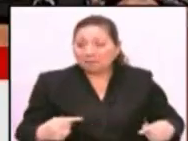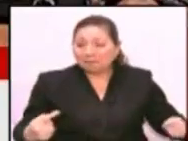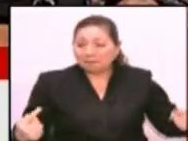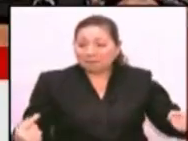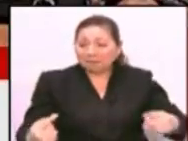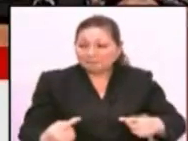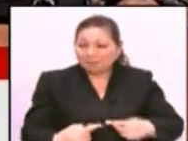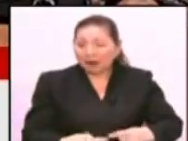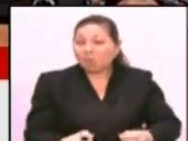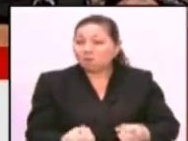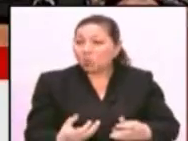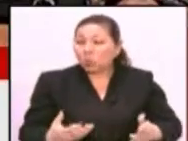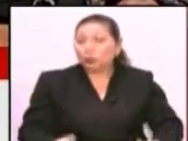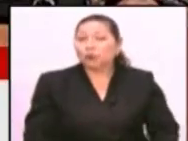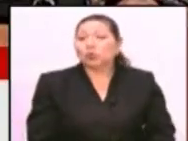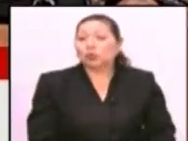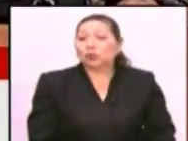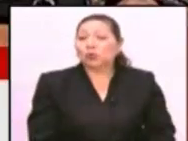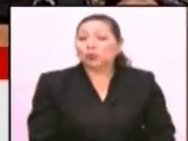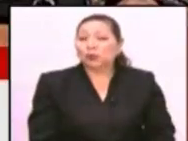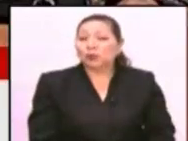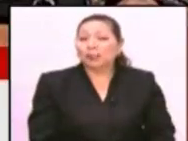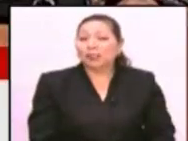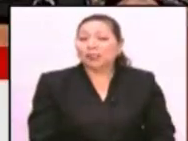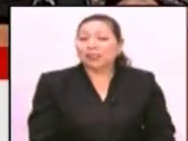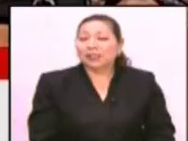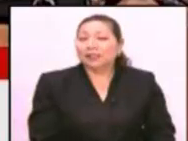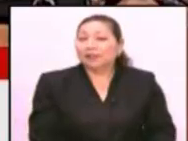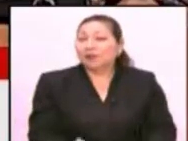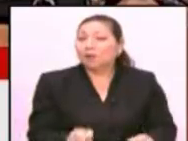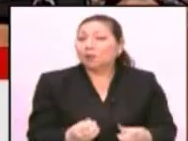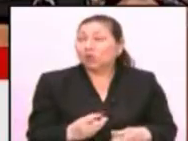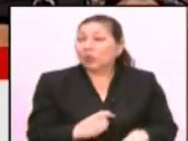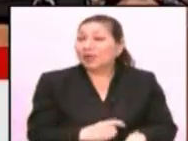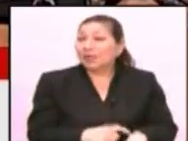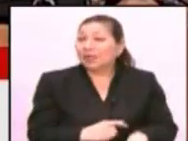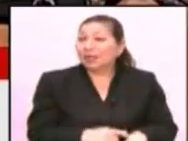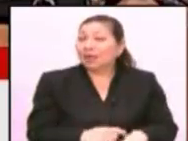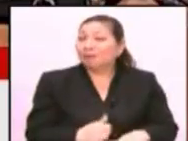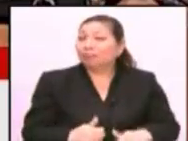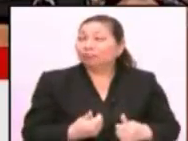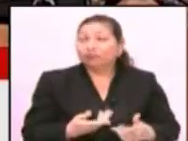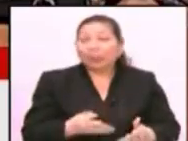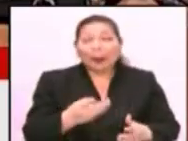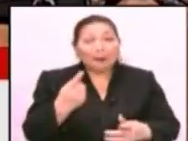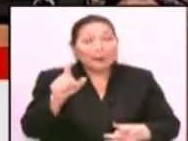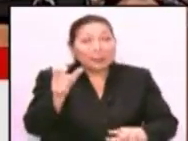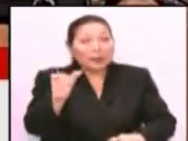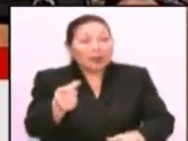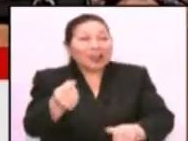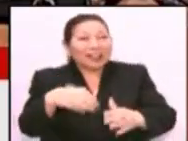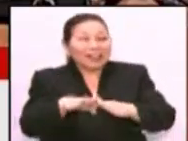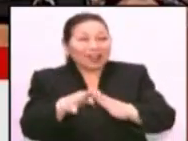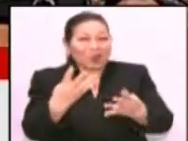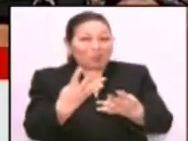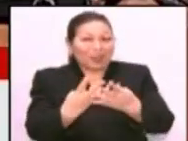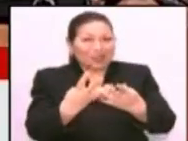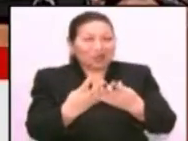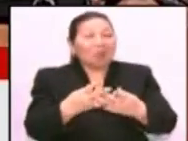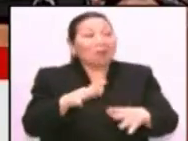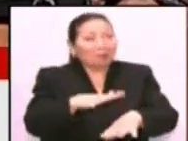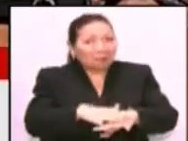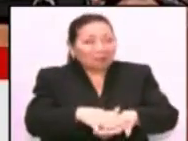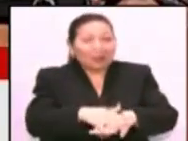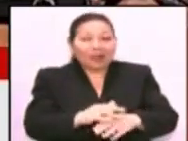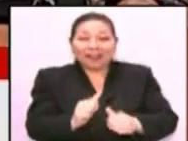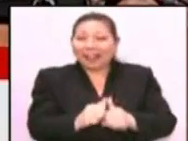a nivel nacional en muchos talleres. Entre comillas, durante mucho tiempo hemos subsidiado al interno en el tema, y yo creo que